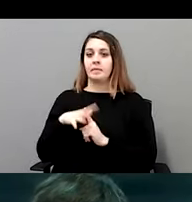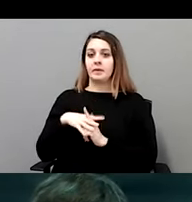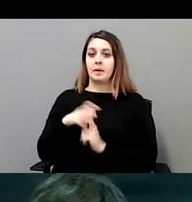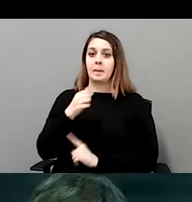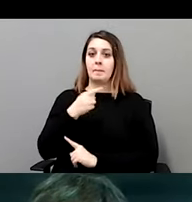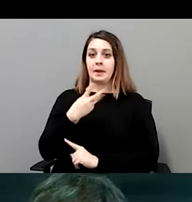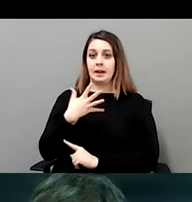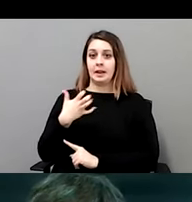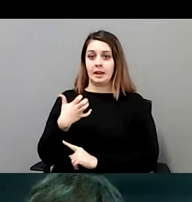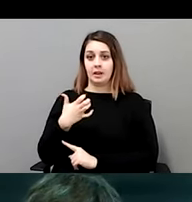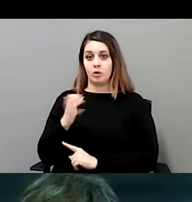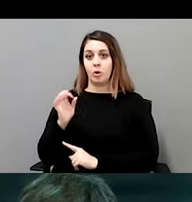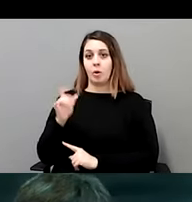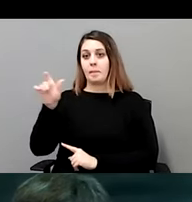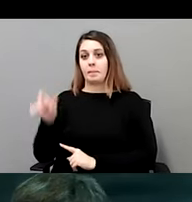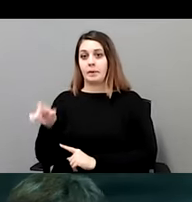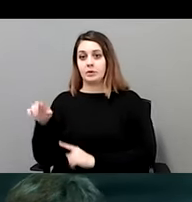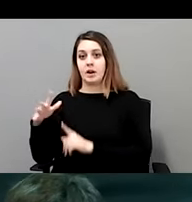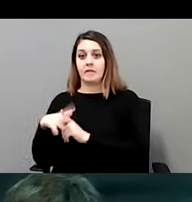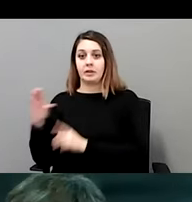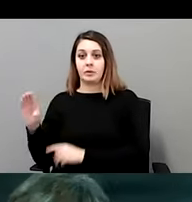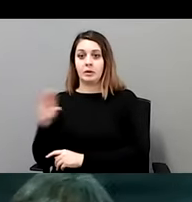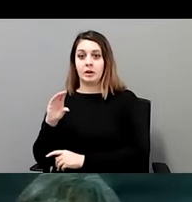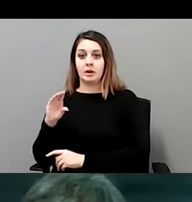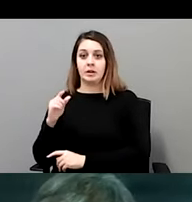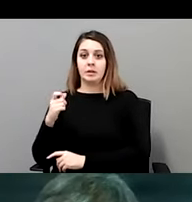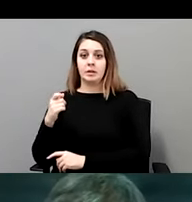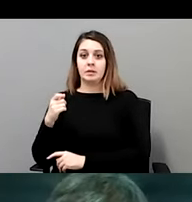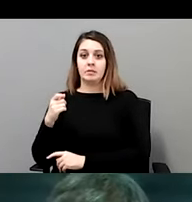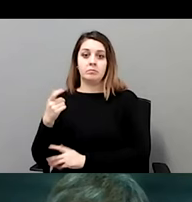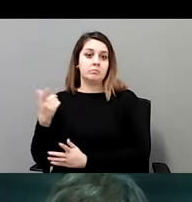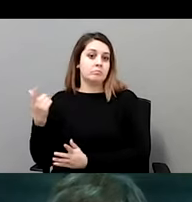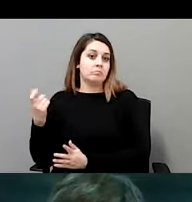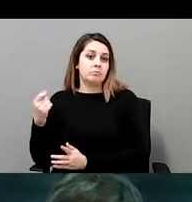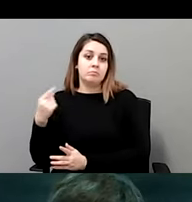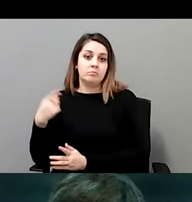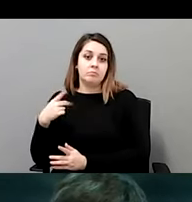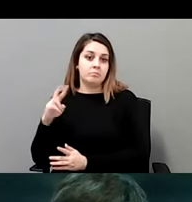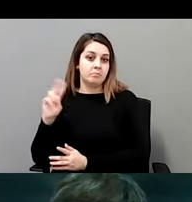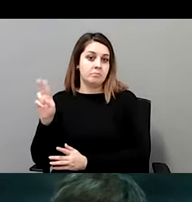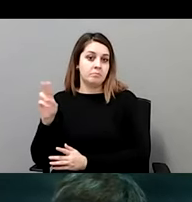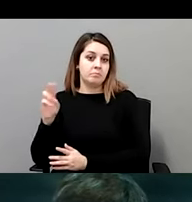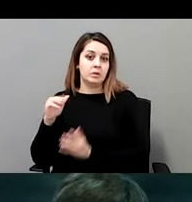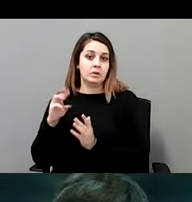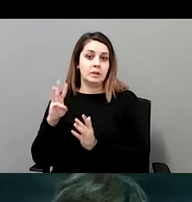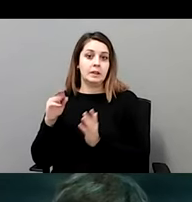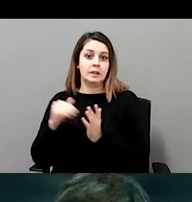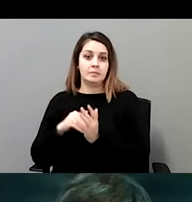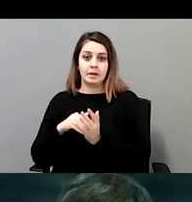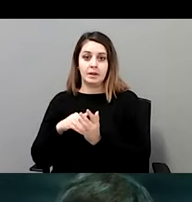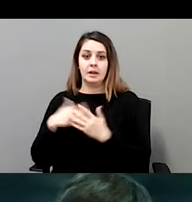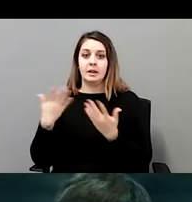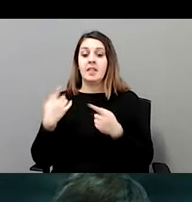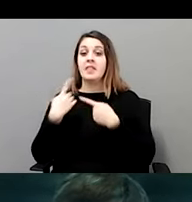1.500 que una persona que factura 3.000. Y hay una gran diferencia. Entonces